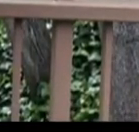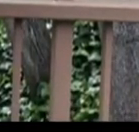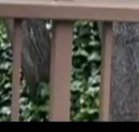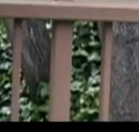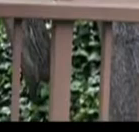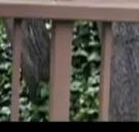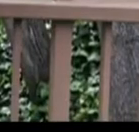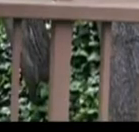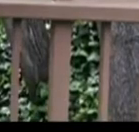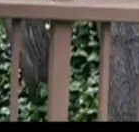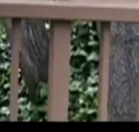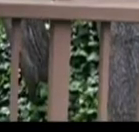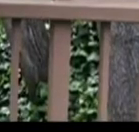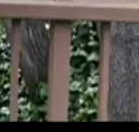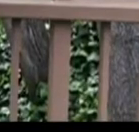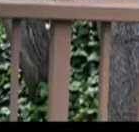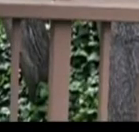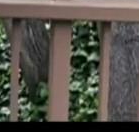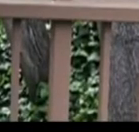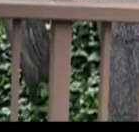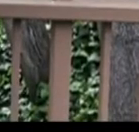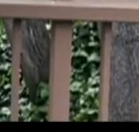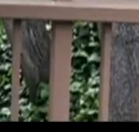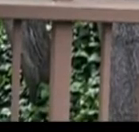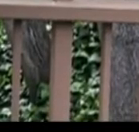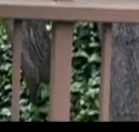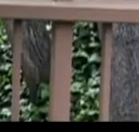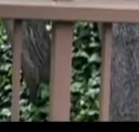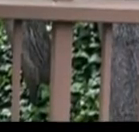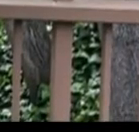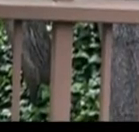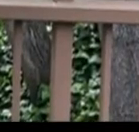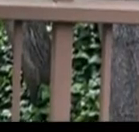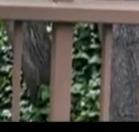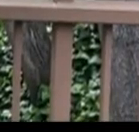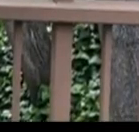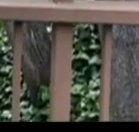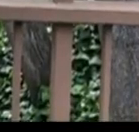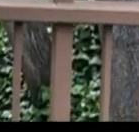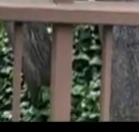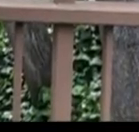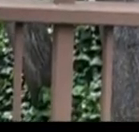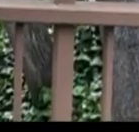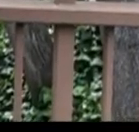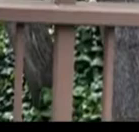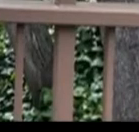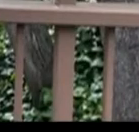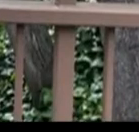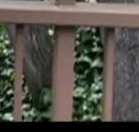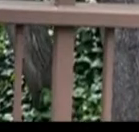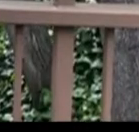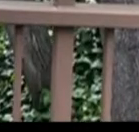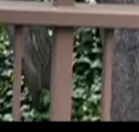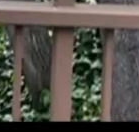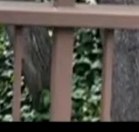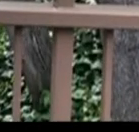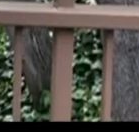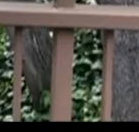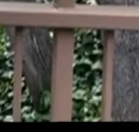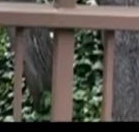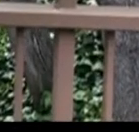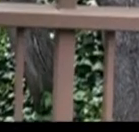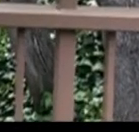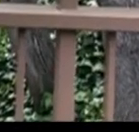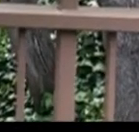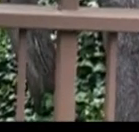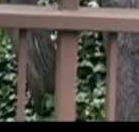y su importancia en toda Latinoamérica. Hay alrededor de más de 15 periodistas representando a varias